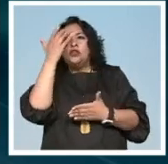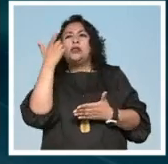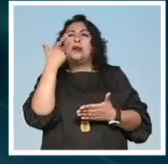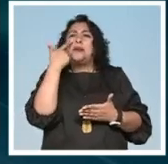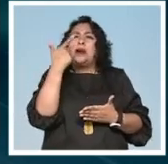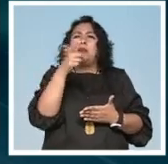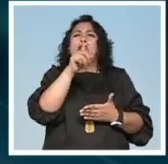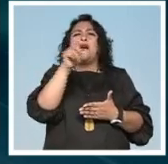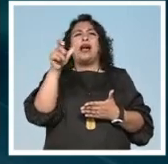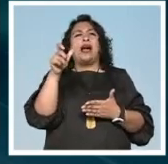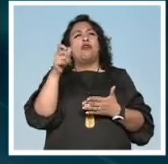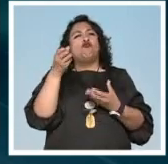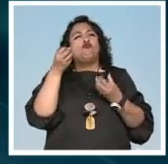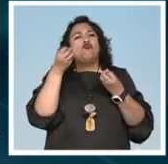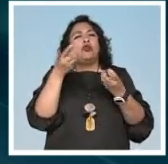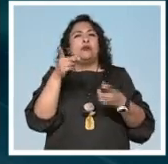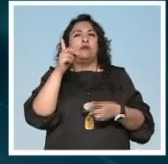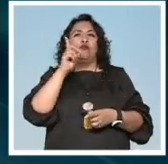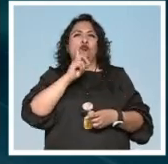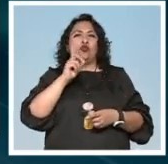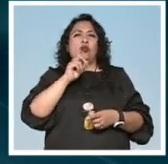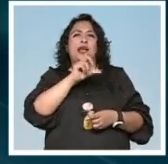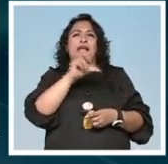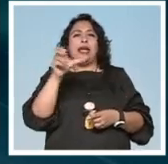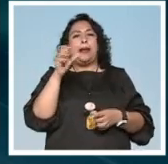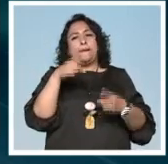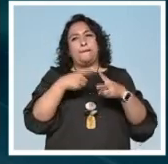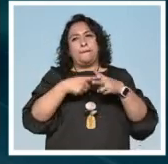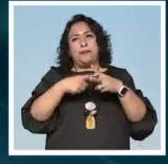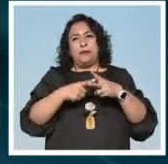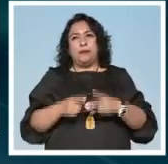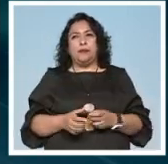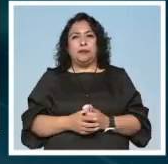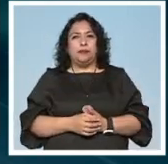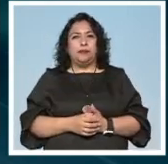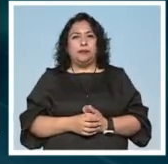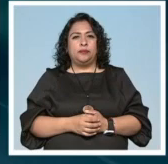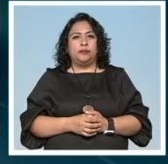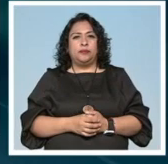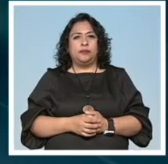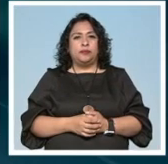el escaparate los aportes de la mujer en el campo de las matemáticas.